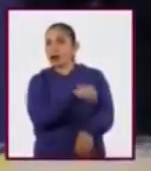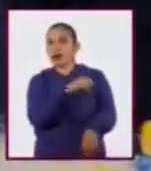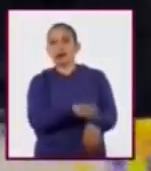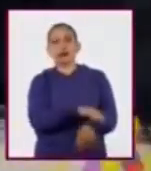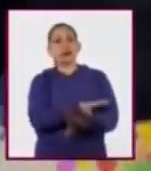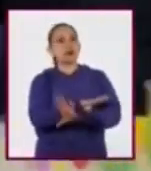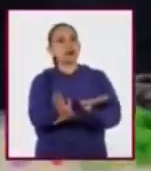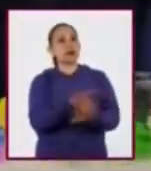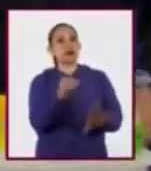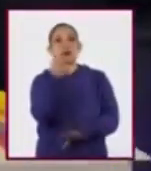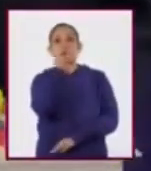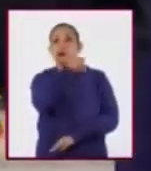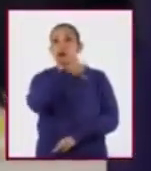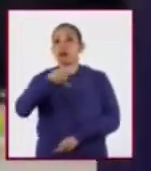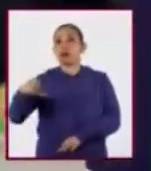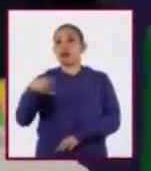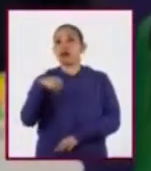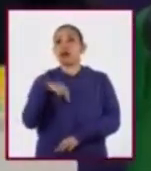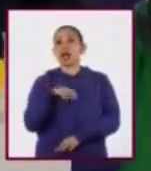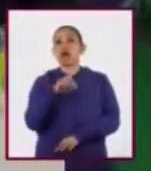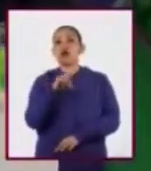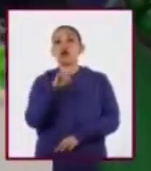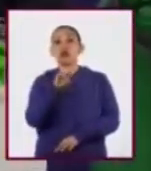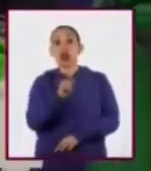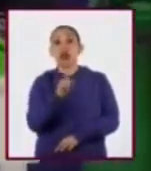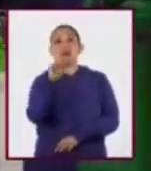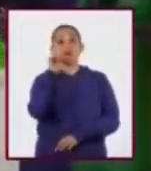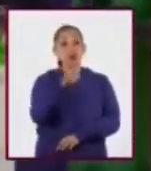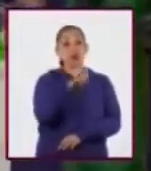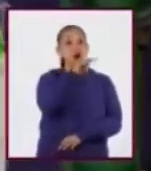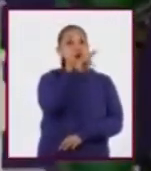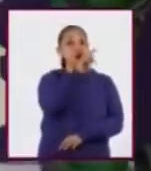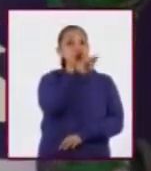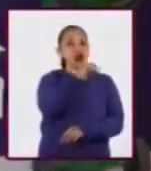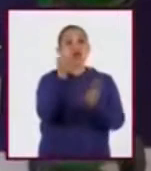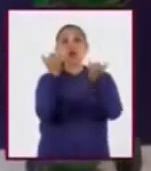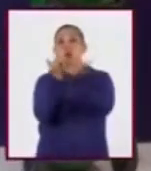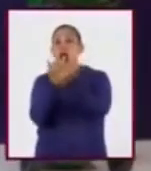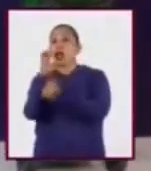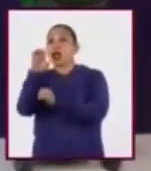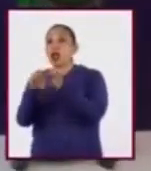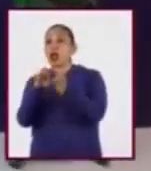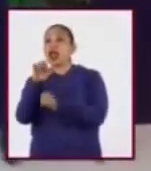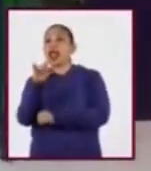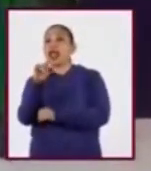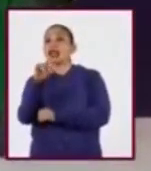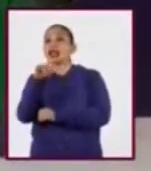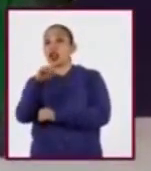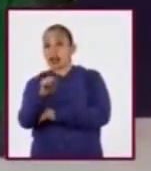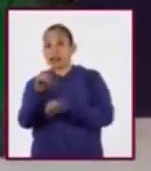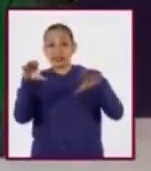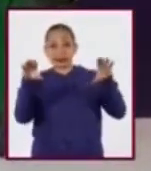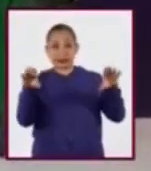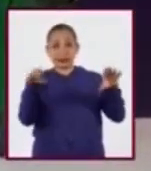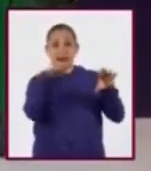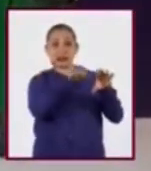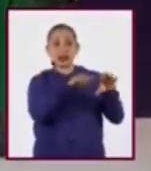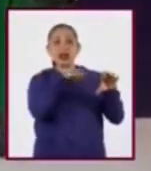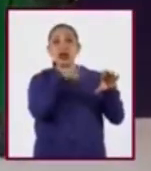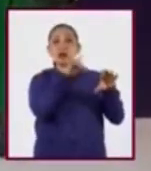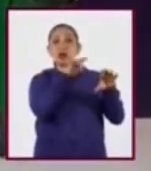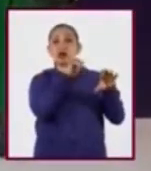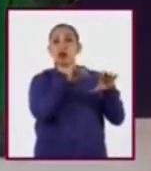total neutra, debido a que hay la misma cantidad de protones que de electrones. La masa de los neutrones